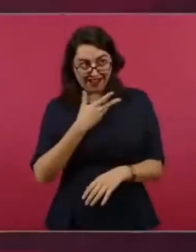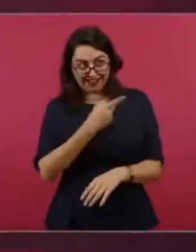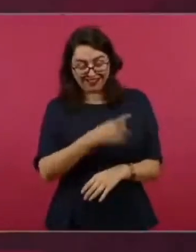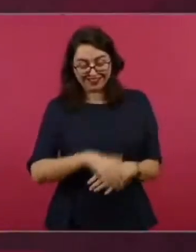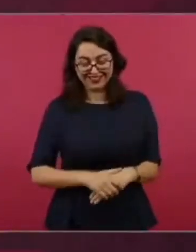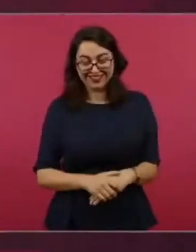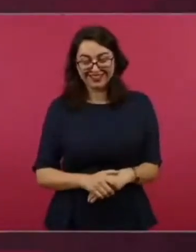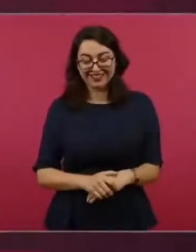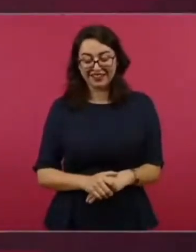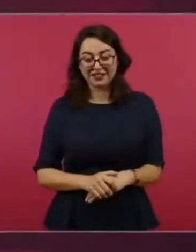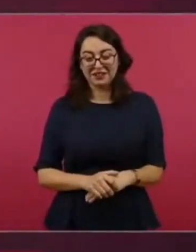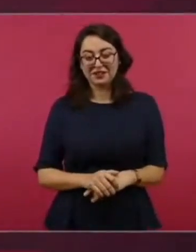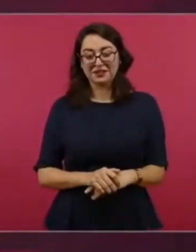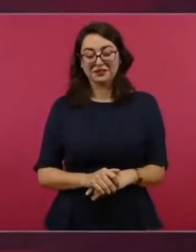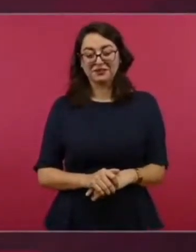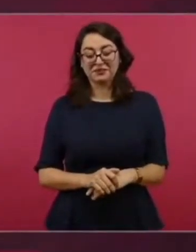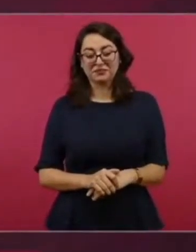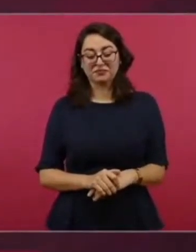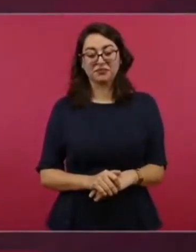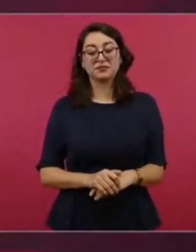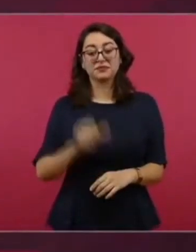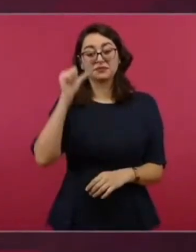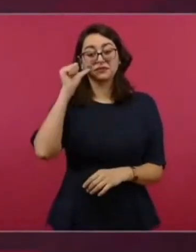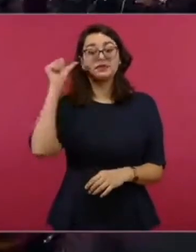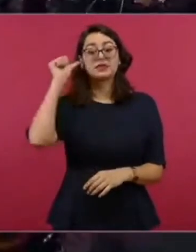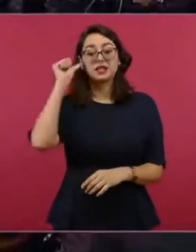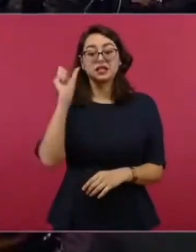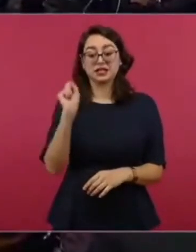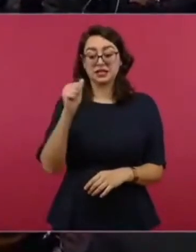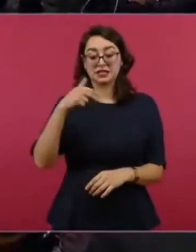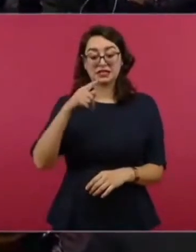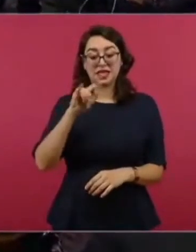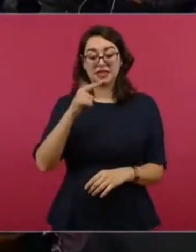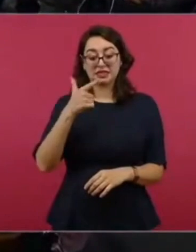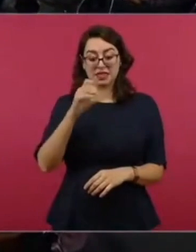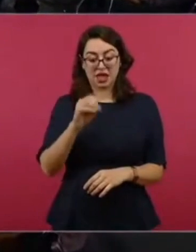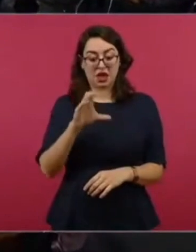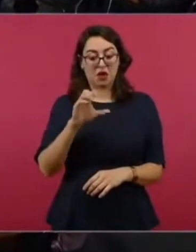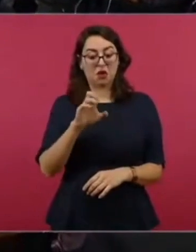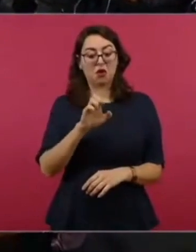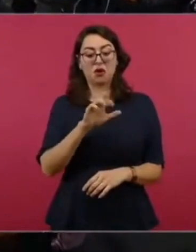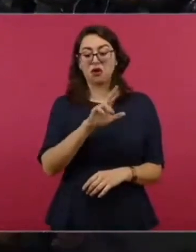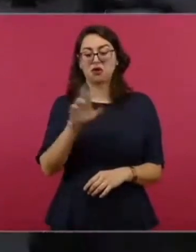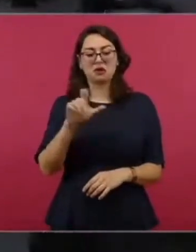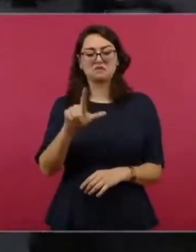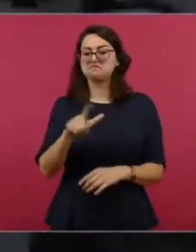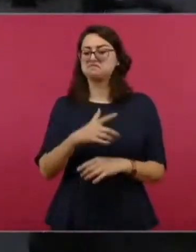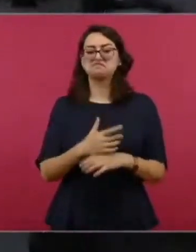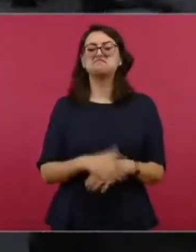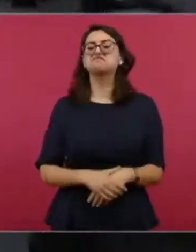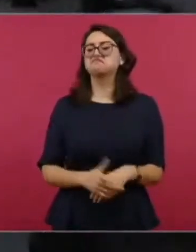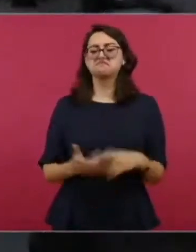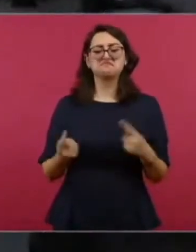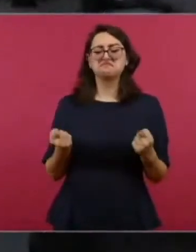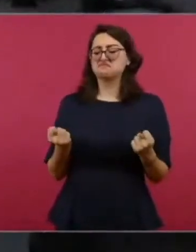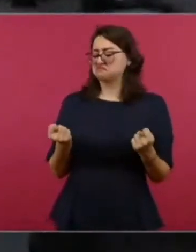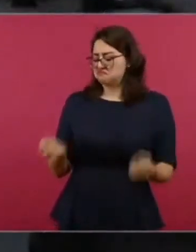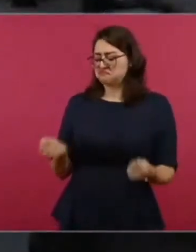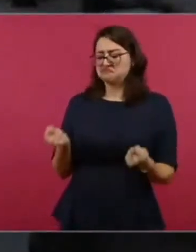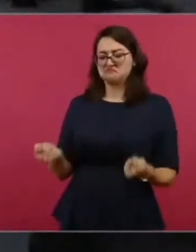donde Santiago Krill el día de ayer externó eso, que no va a renunciar a la presidencia de la Cámara